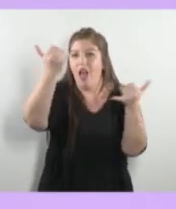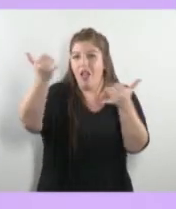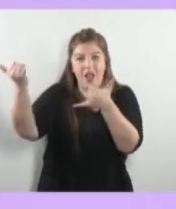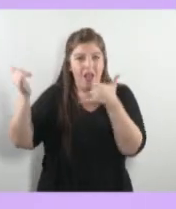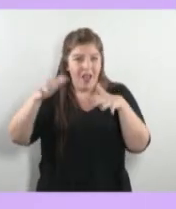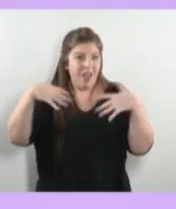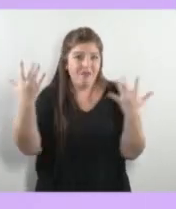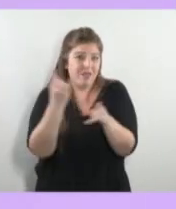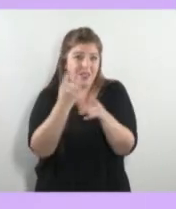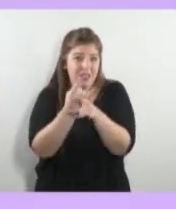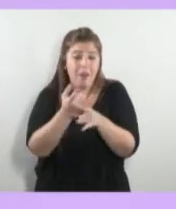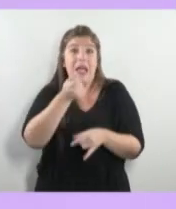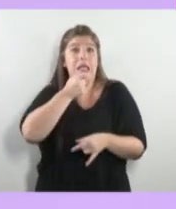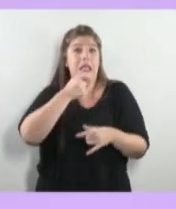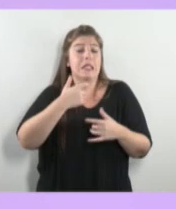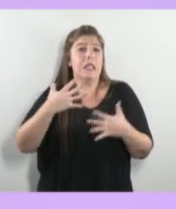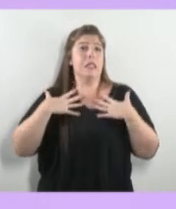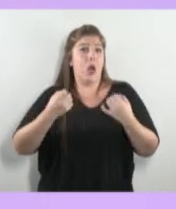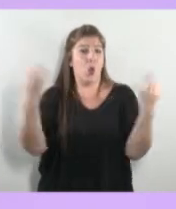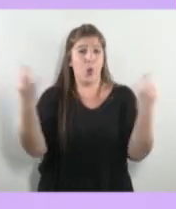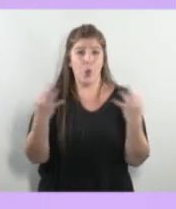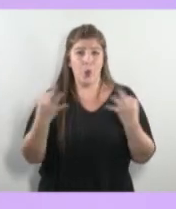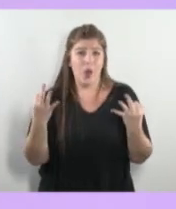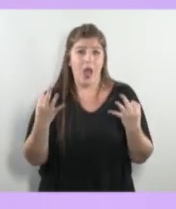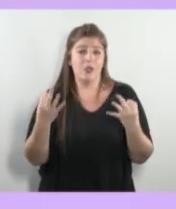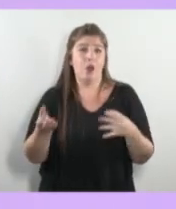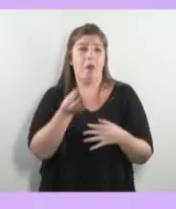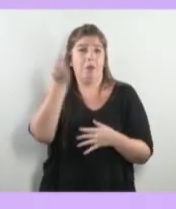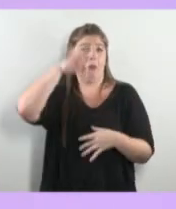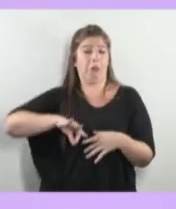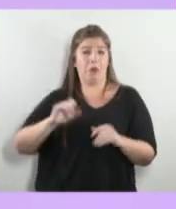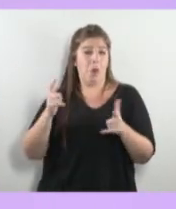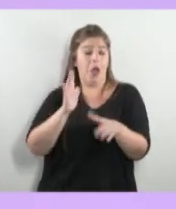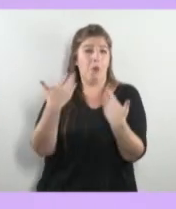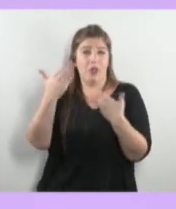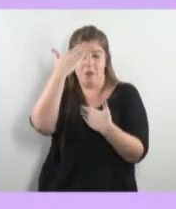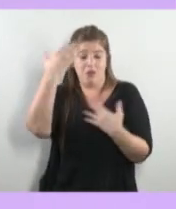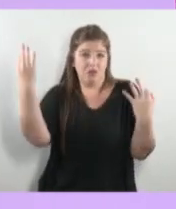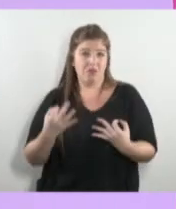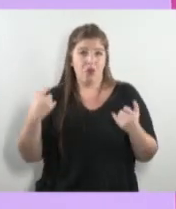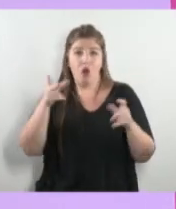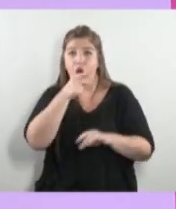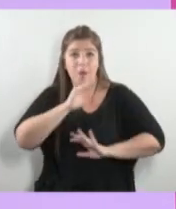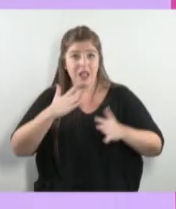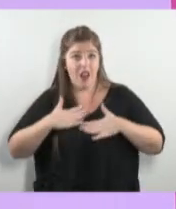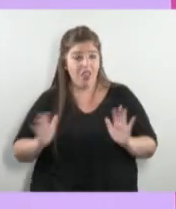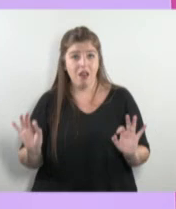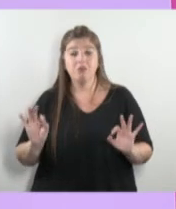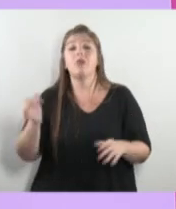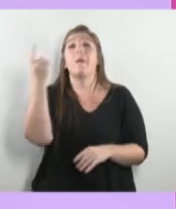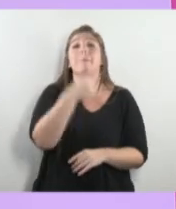y que si estamos en un buen estado de salud, digamos, no nos enfermamos, le podemos hacer frente sin mayores inconvenientes. Y